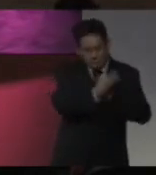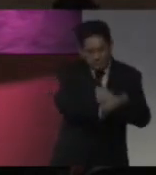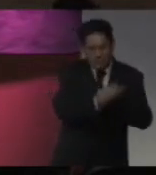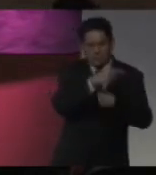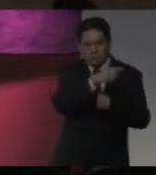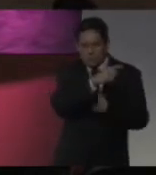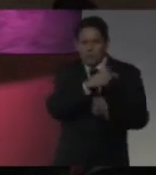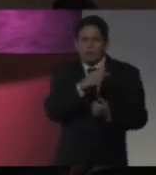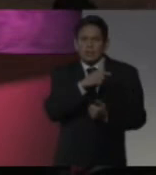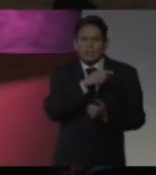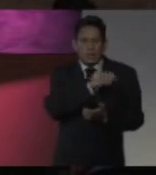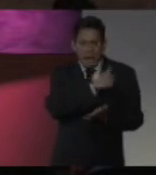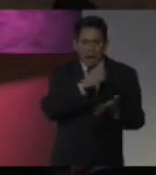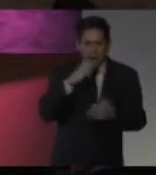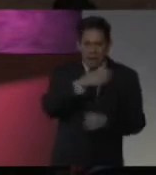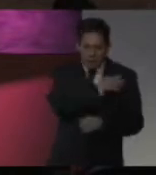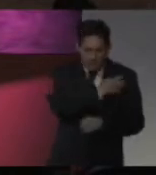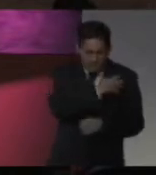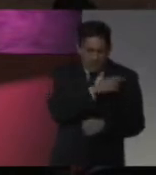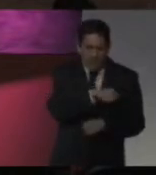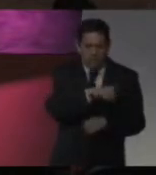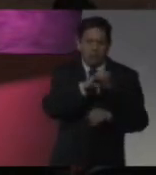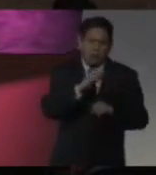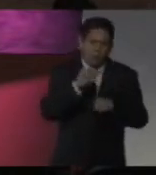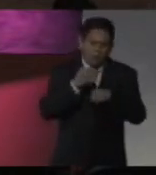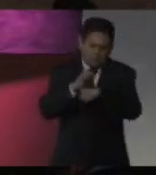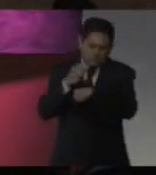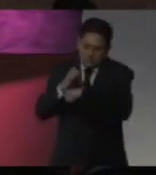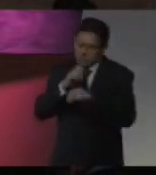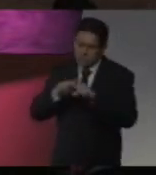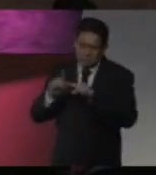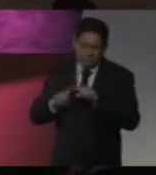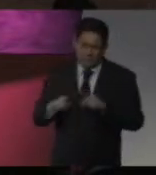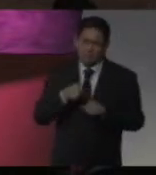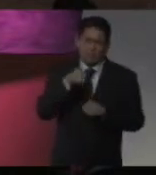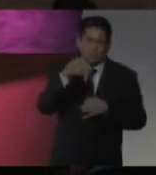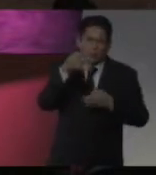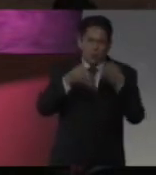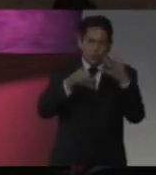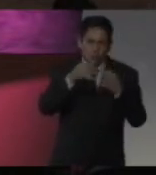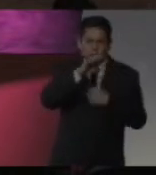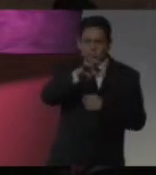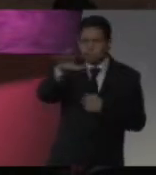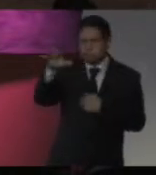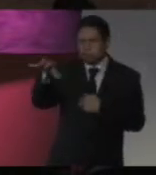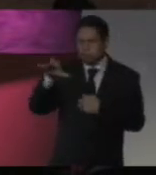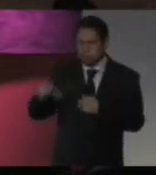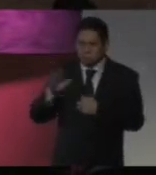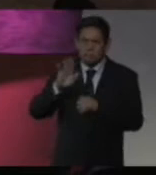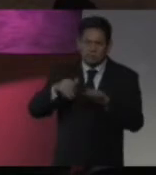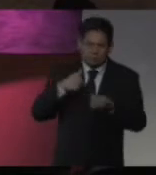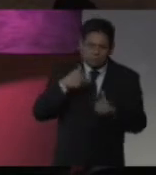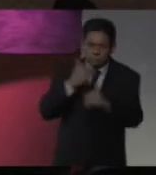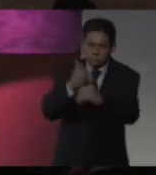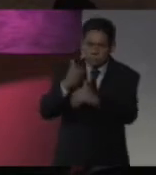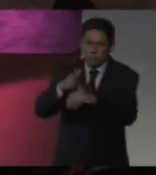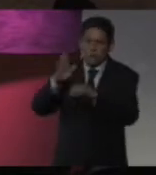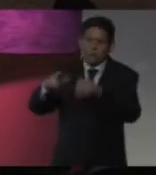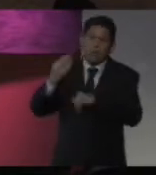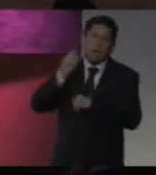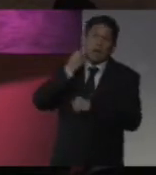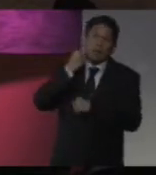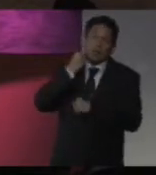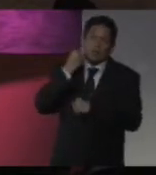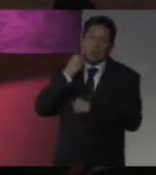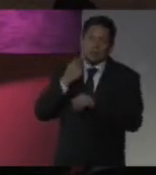capital como también en los tribunales de los departamentos. Entonces, nos tenemos que enfrentar junto con los abogados a la